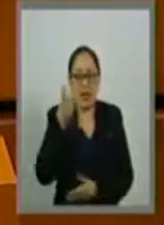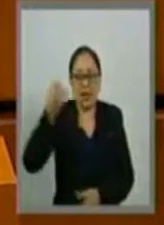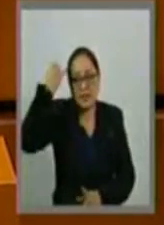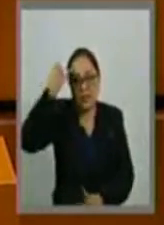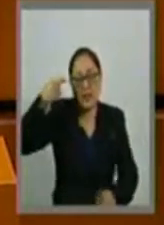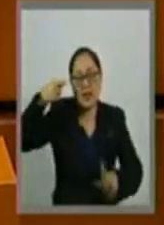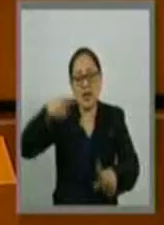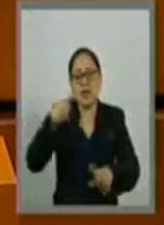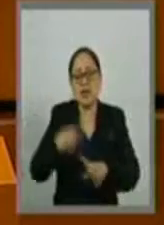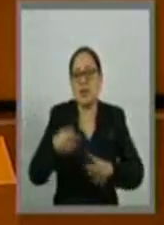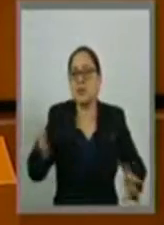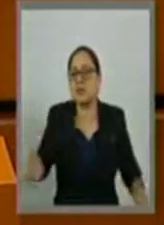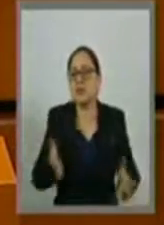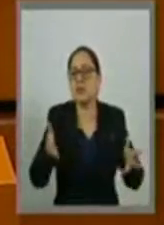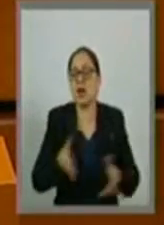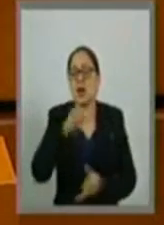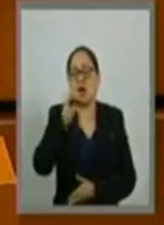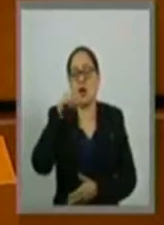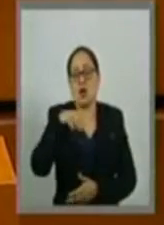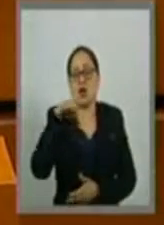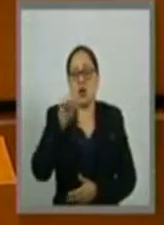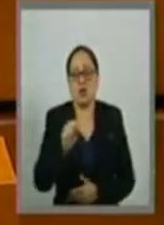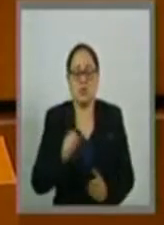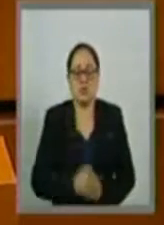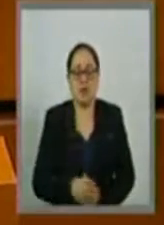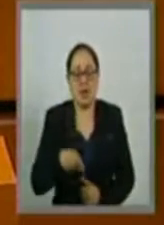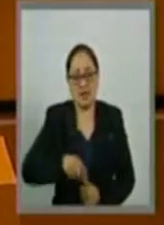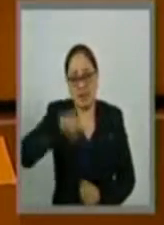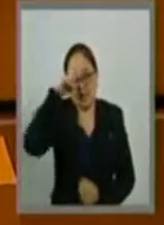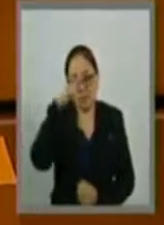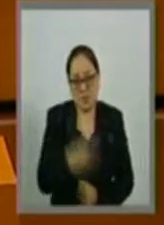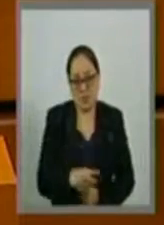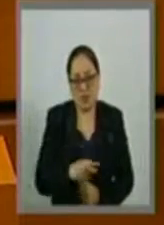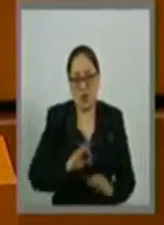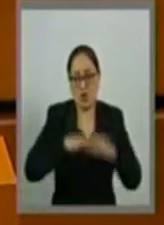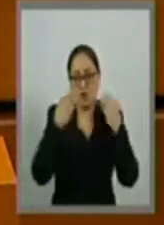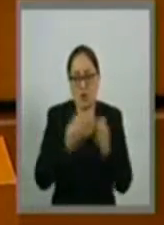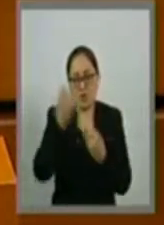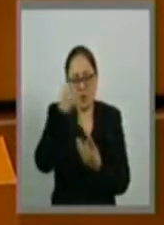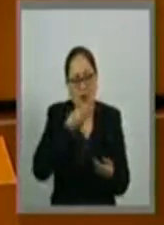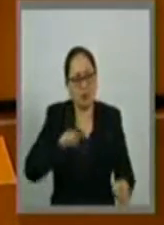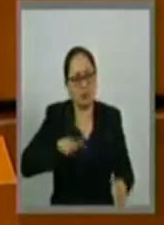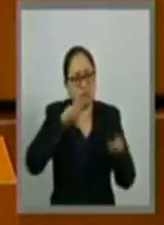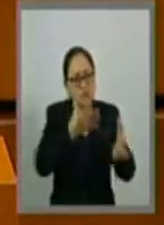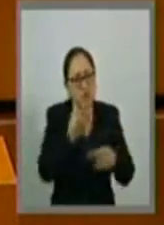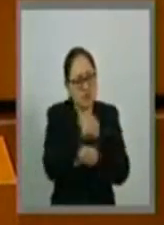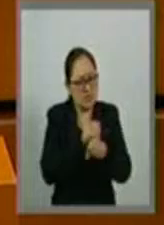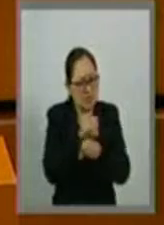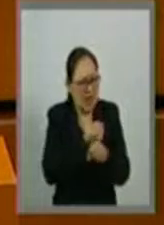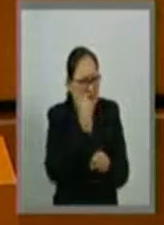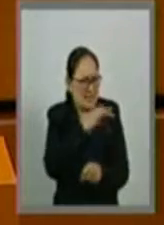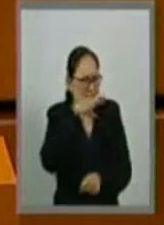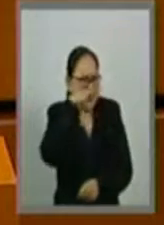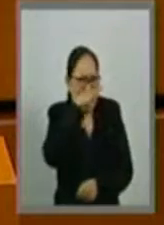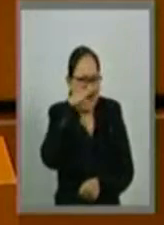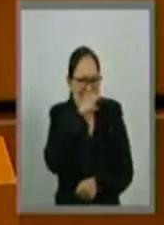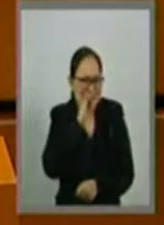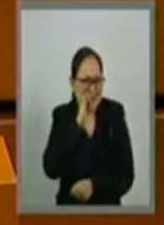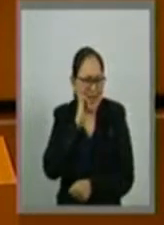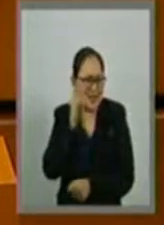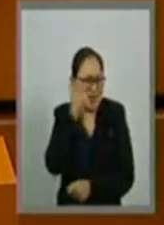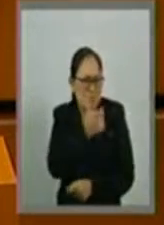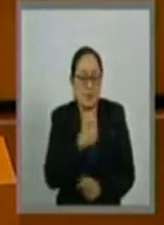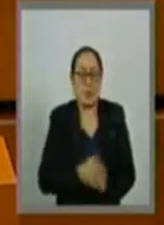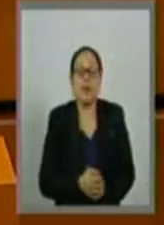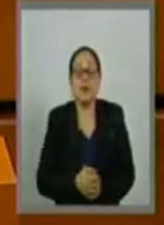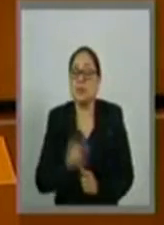la Organización Mundial de la Salud. En nuestro país, el esquema de donación altruista aún es mínimo.